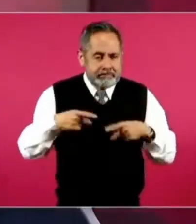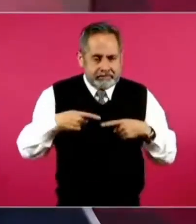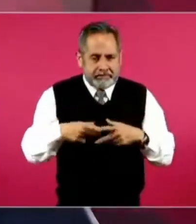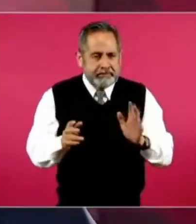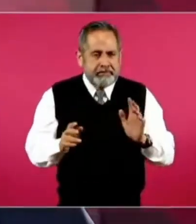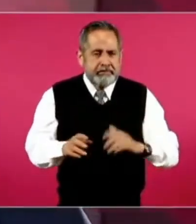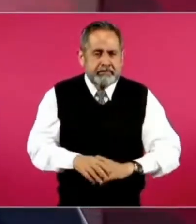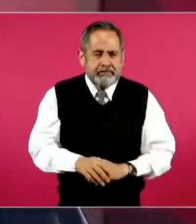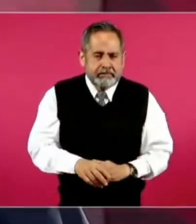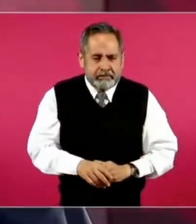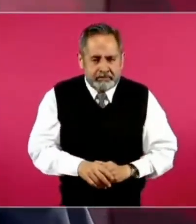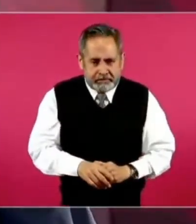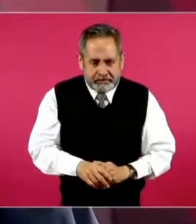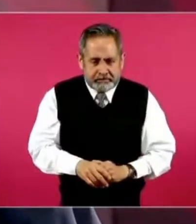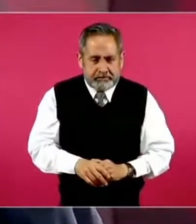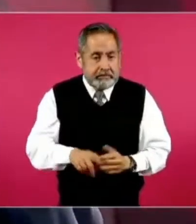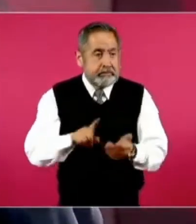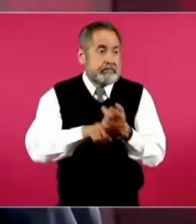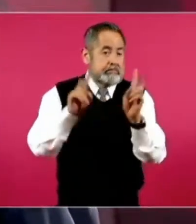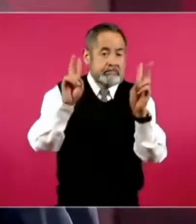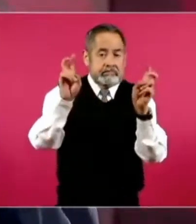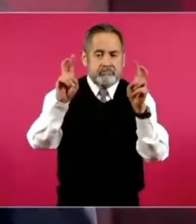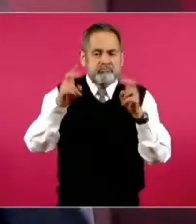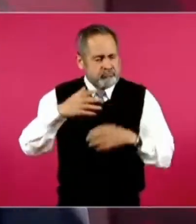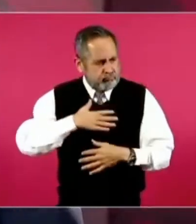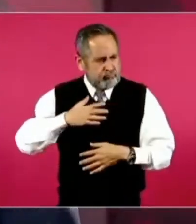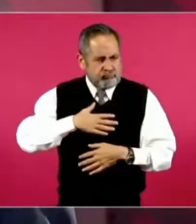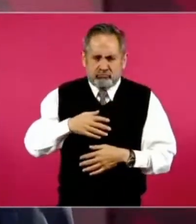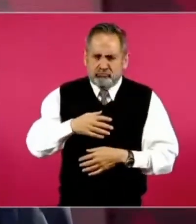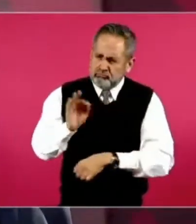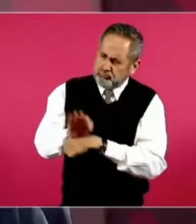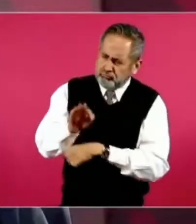gente supuestamente de izquierda